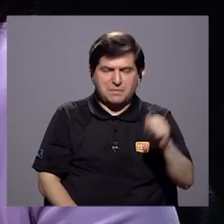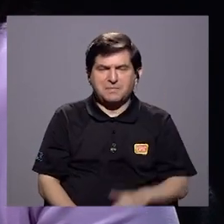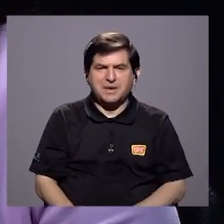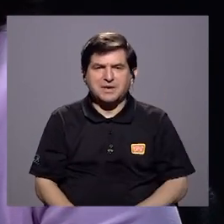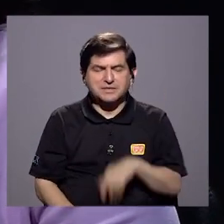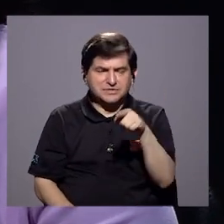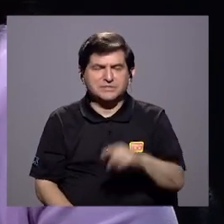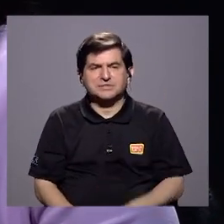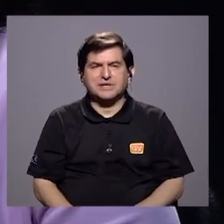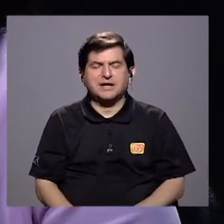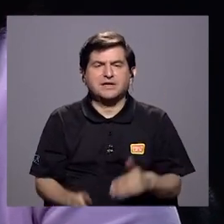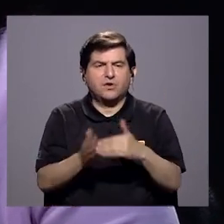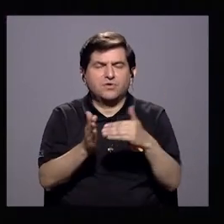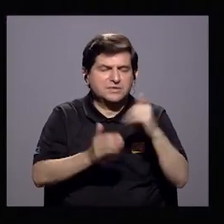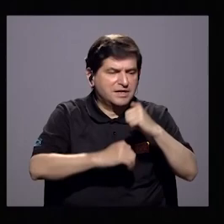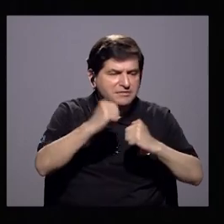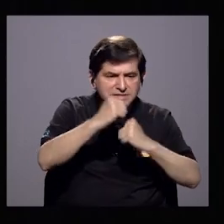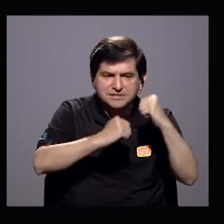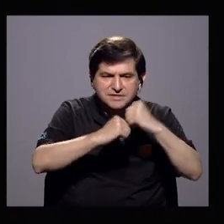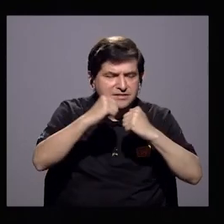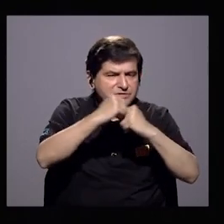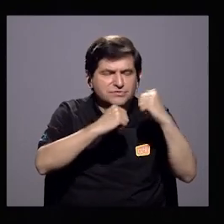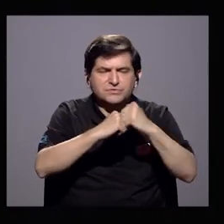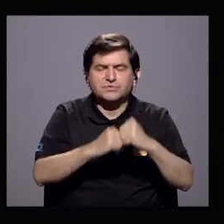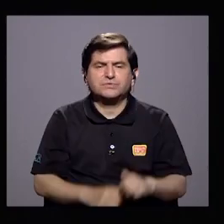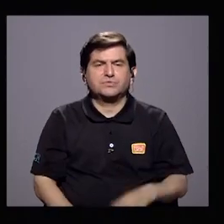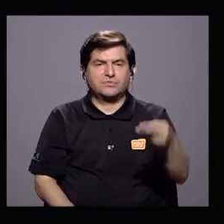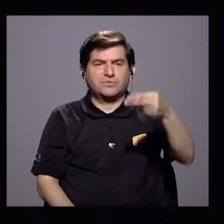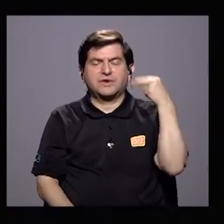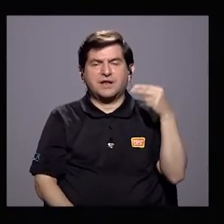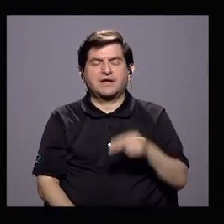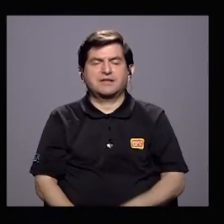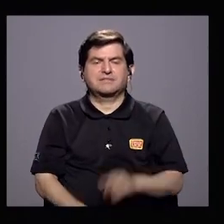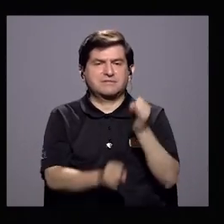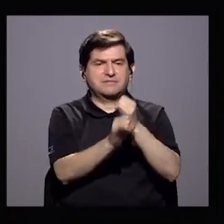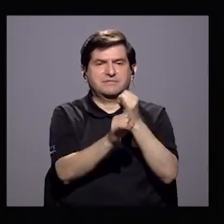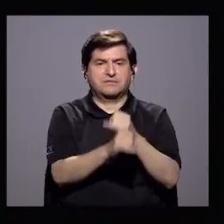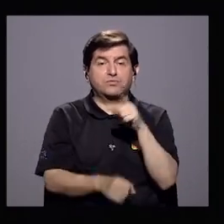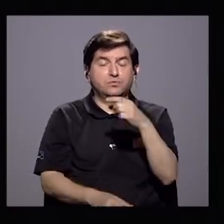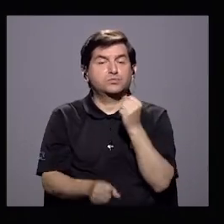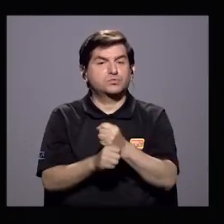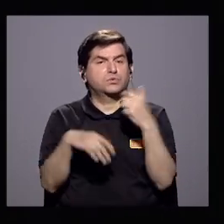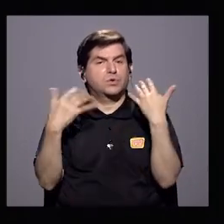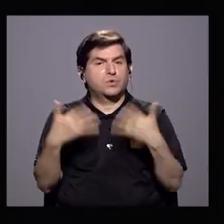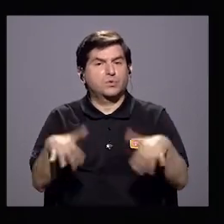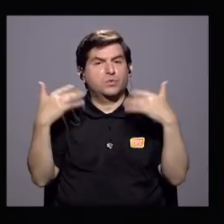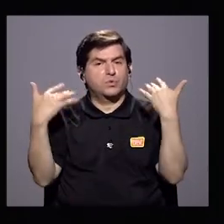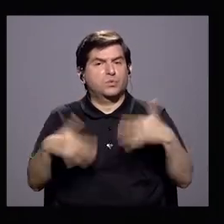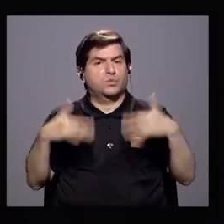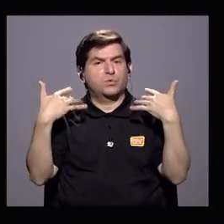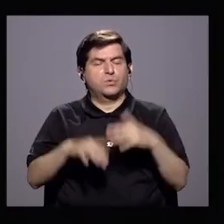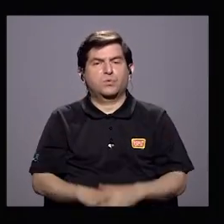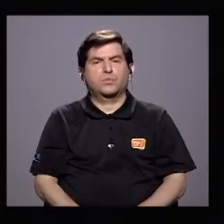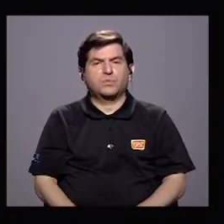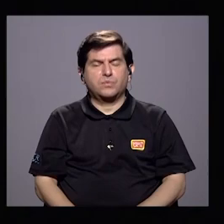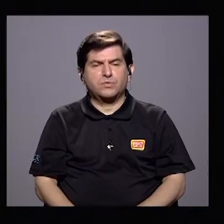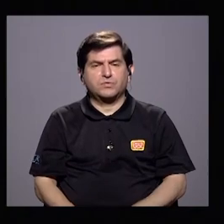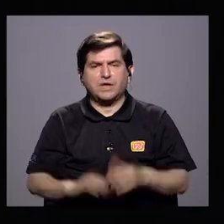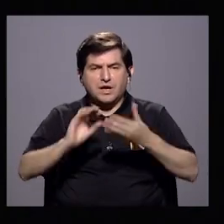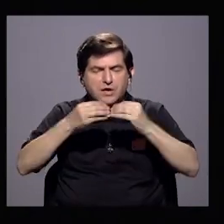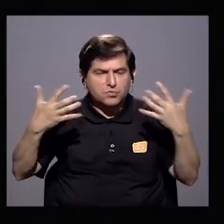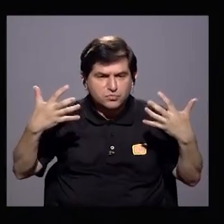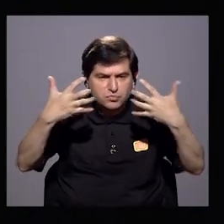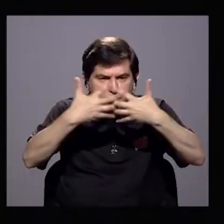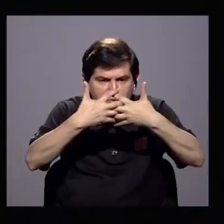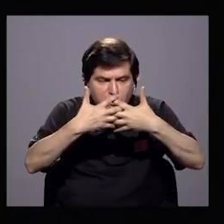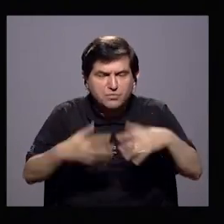reestructuración histórica de Habdeba. Sí, esto la ha puesto usted en una tarea tremenda de hacer cuadrar los números